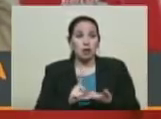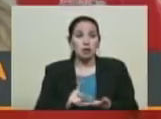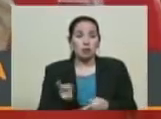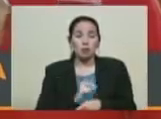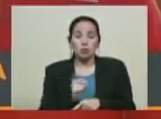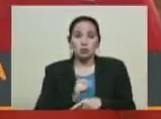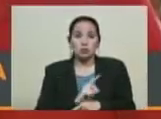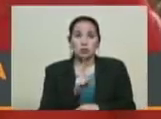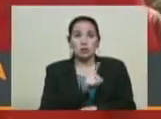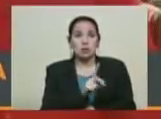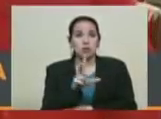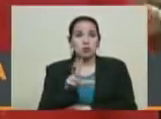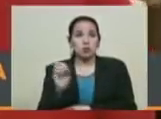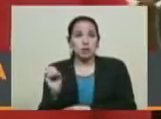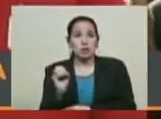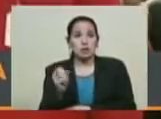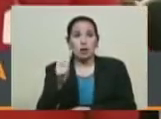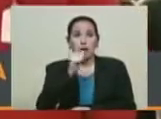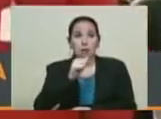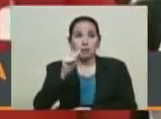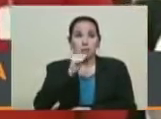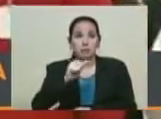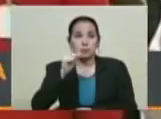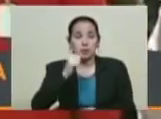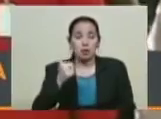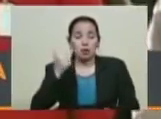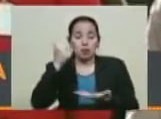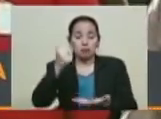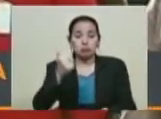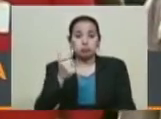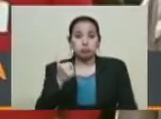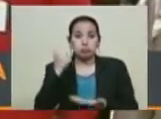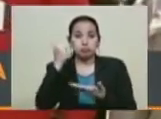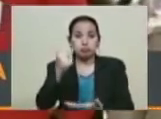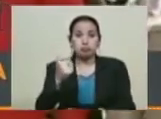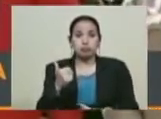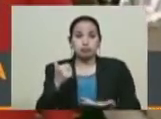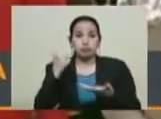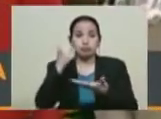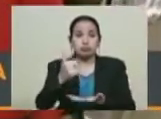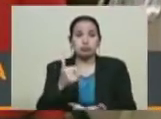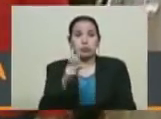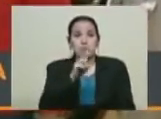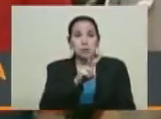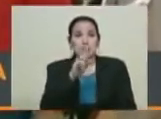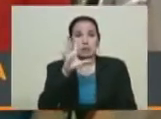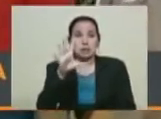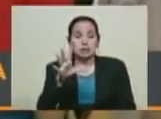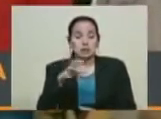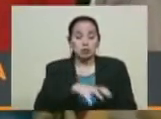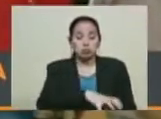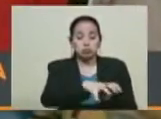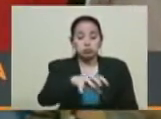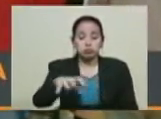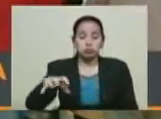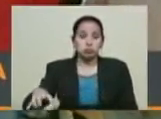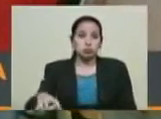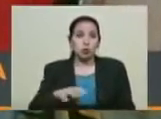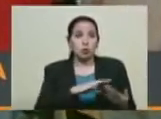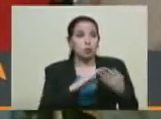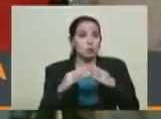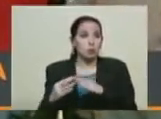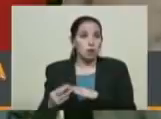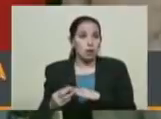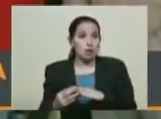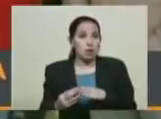de 130 mil litros de agua diario para abastecer a más de 25 sectores comunales que